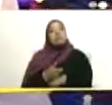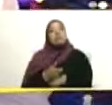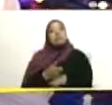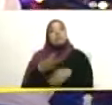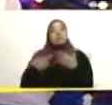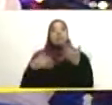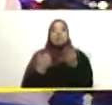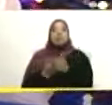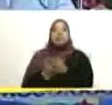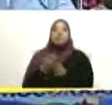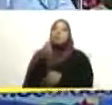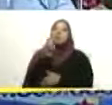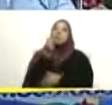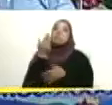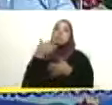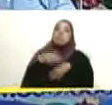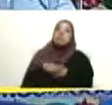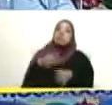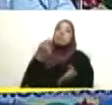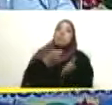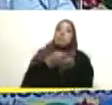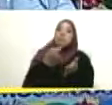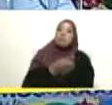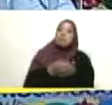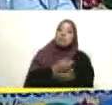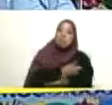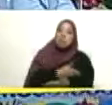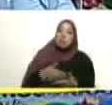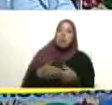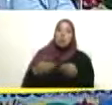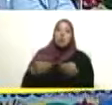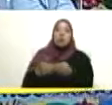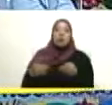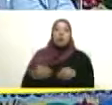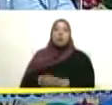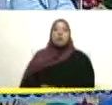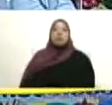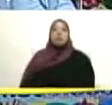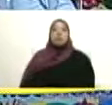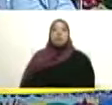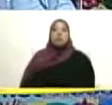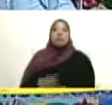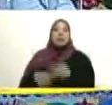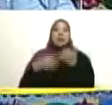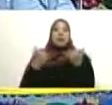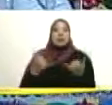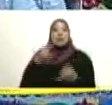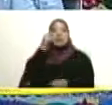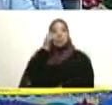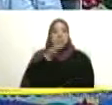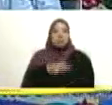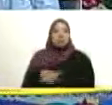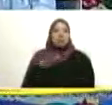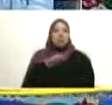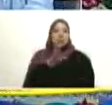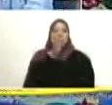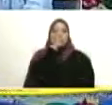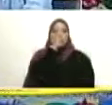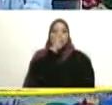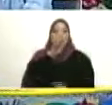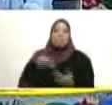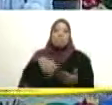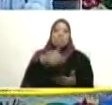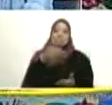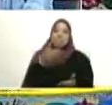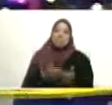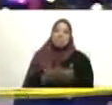va a invertir, lo que vamos a nosotros inyectar, lo que va a inyectar el Banco Nacional de